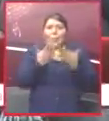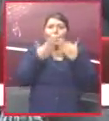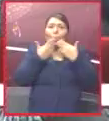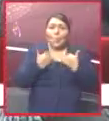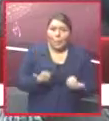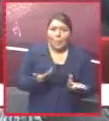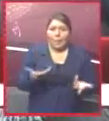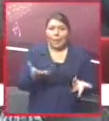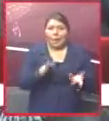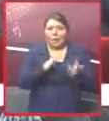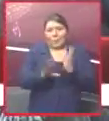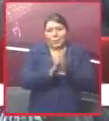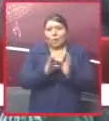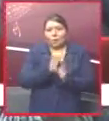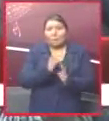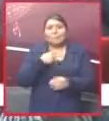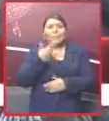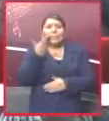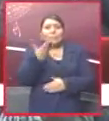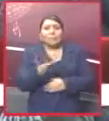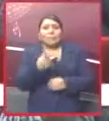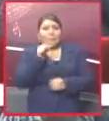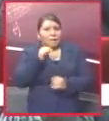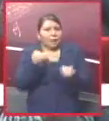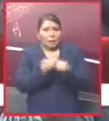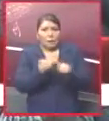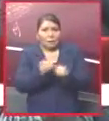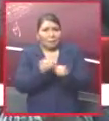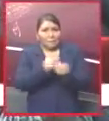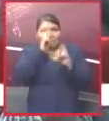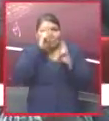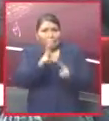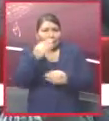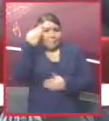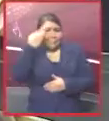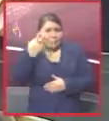avión, simplemente que respeten mi tiempo y que el vuelo sea puntual.